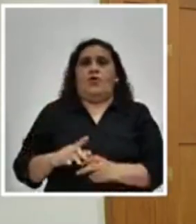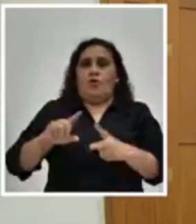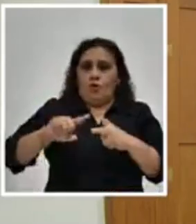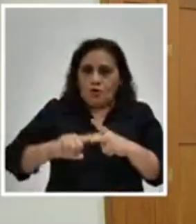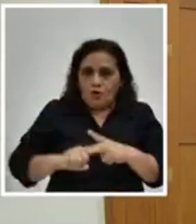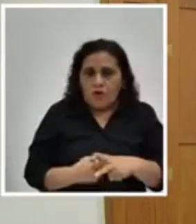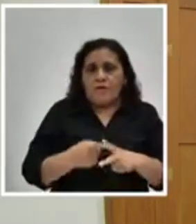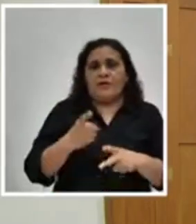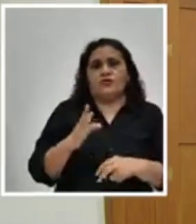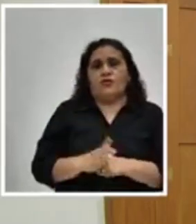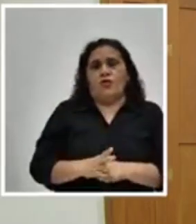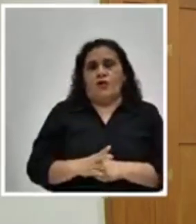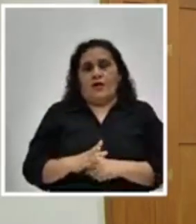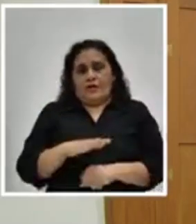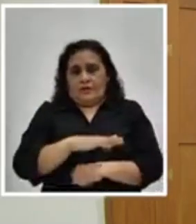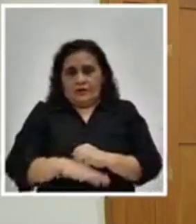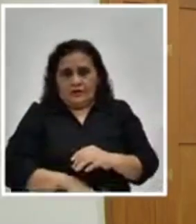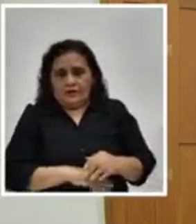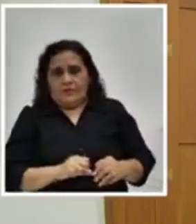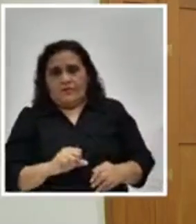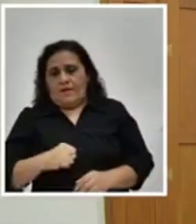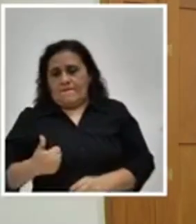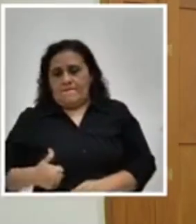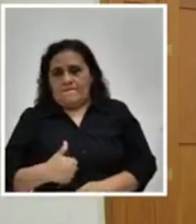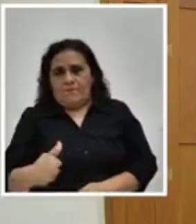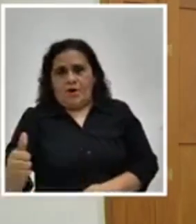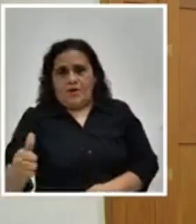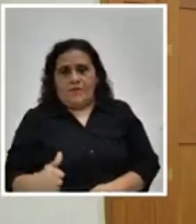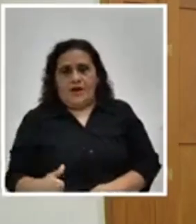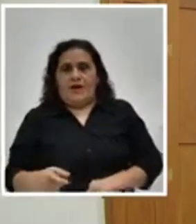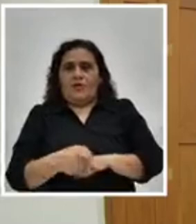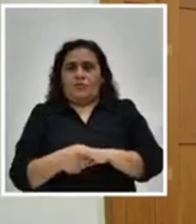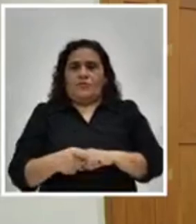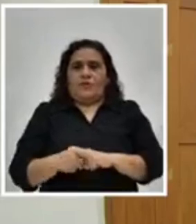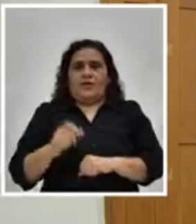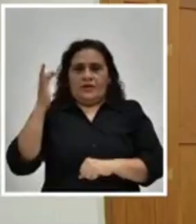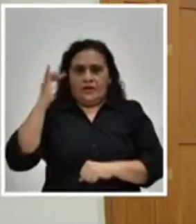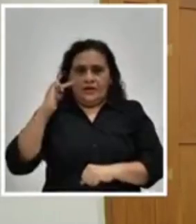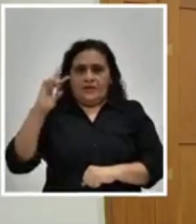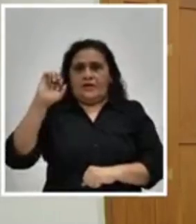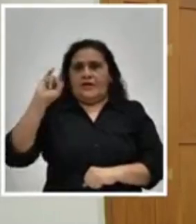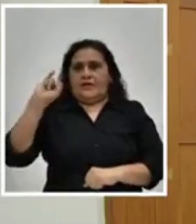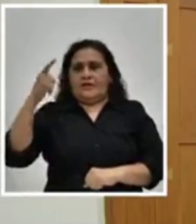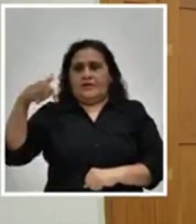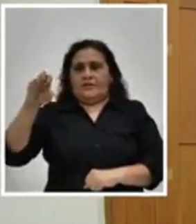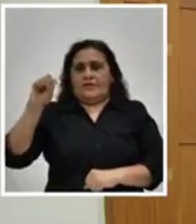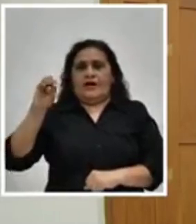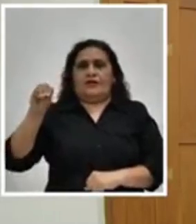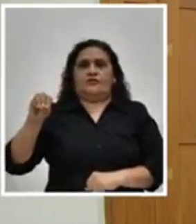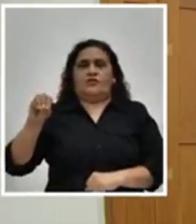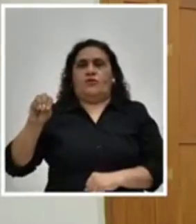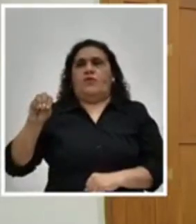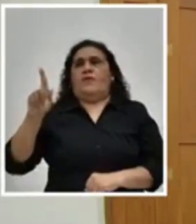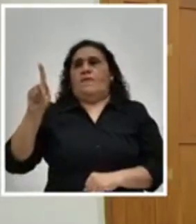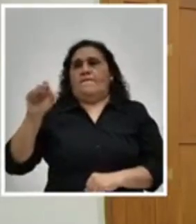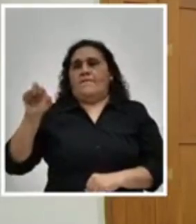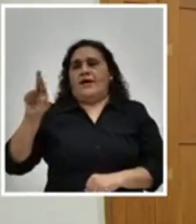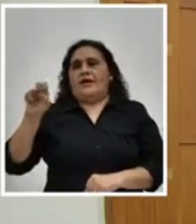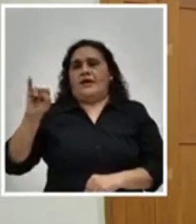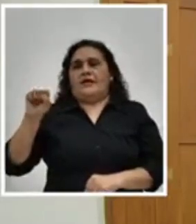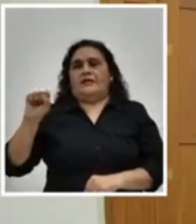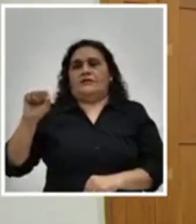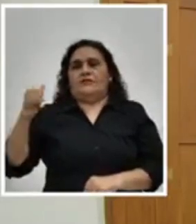funcionamiento el sistema ByBem en las comisarías de San Ignacio, Paraíso y Flamboyanes, a través de la